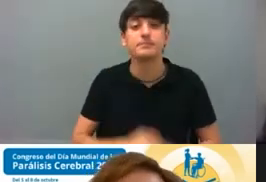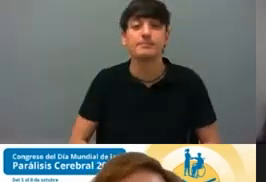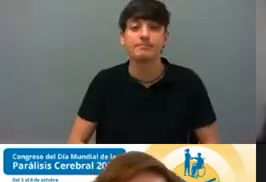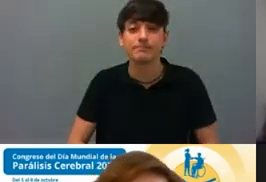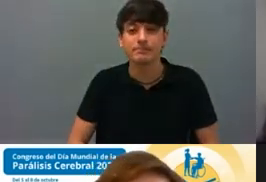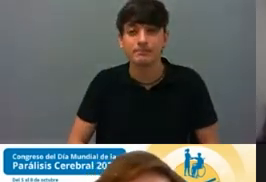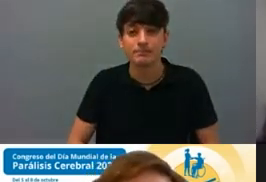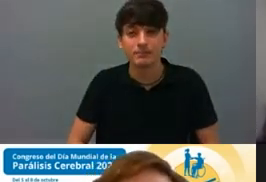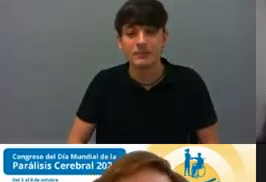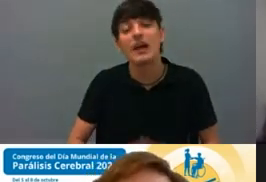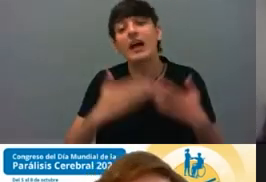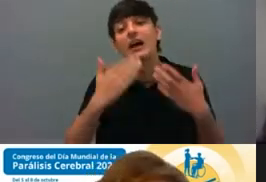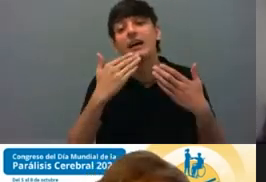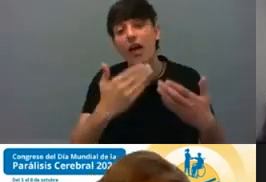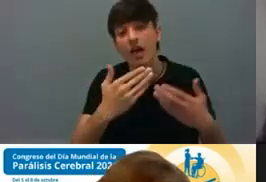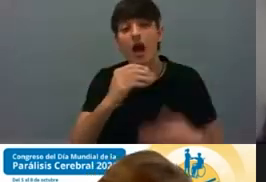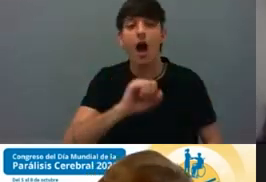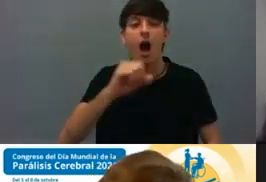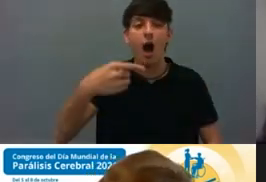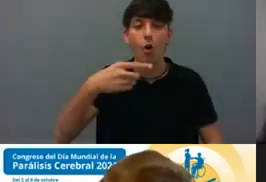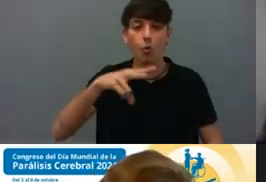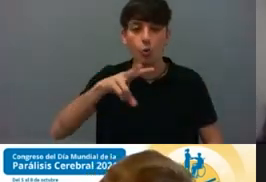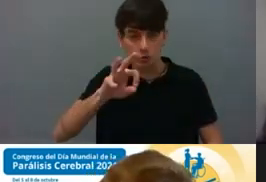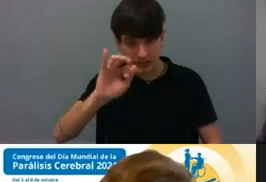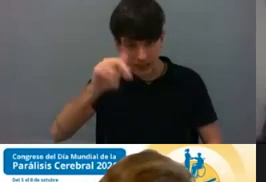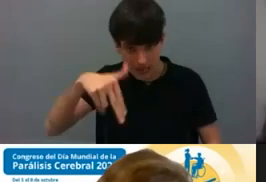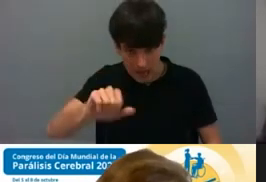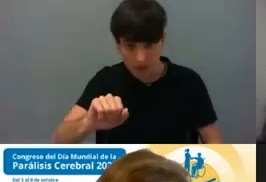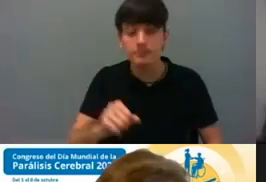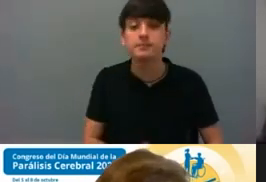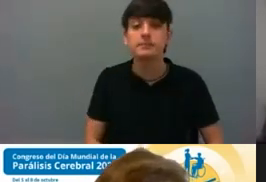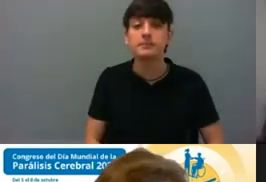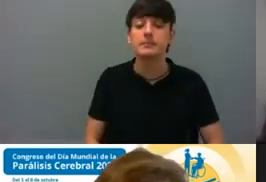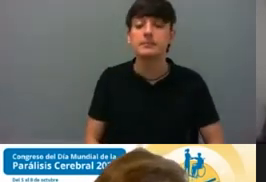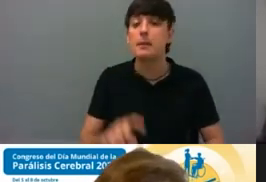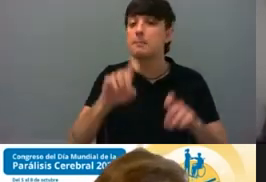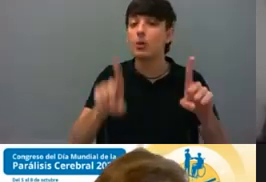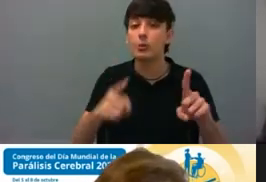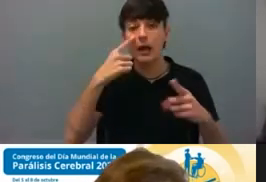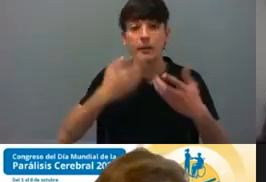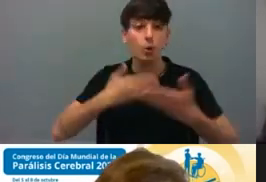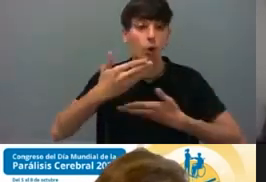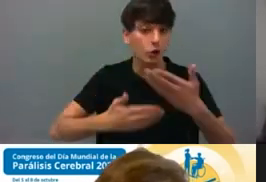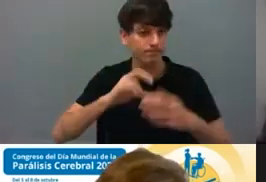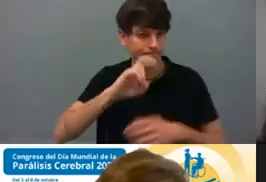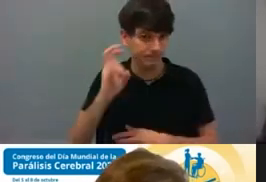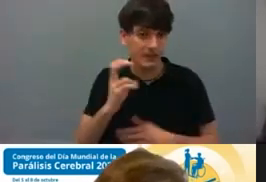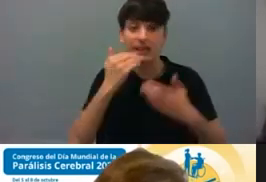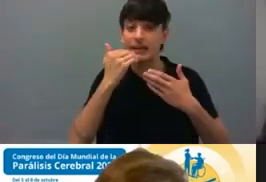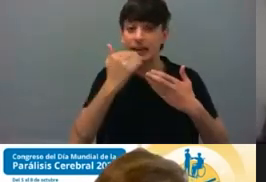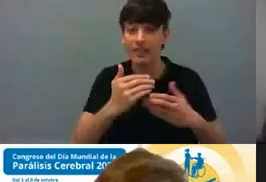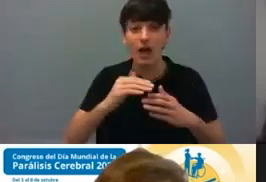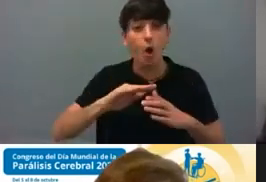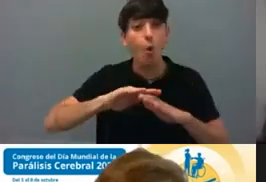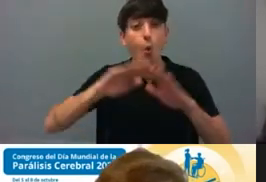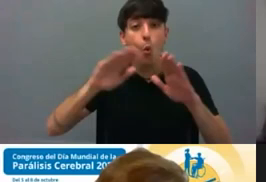Muchísimas gracias, Agustina, y a Raúl por la pregunta y su devolución. Y por último, Marilyn